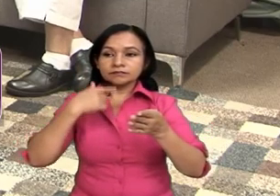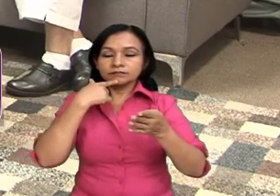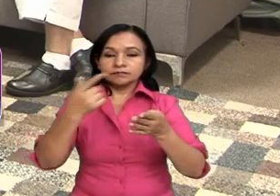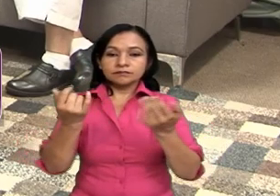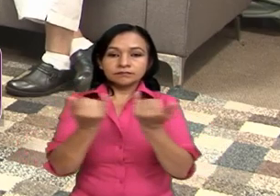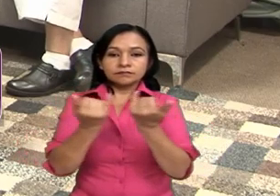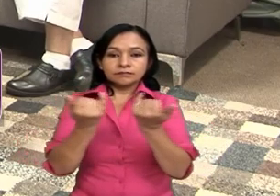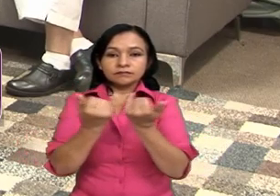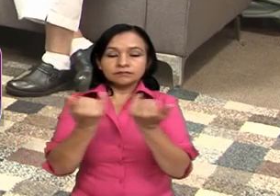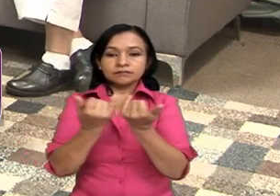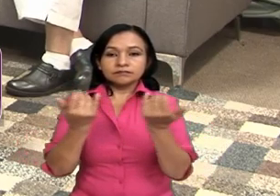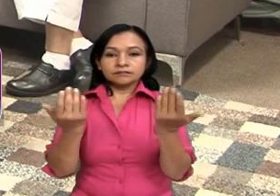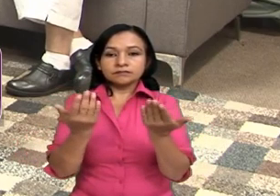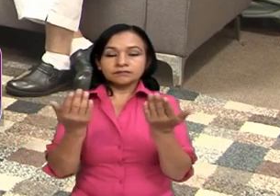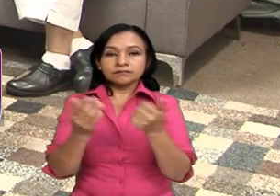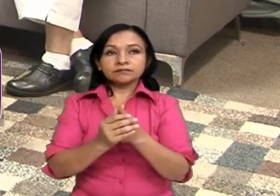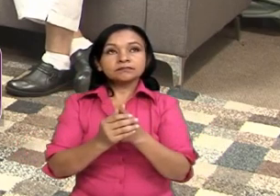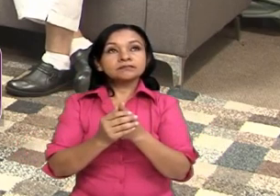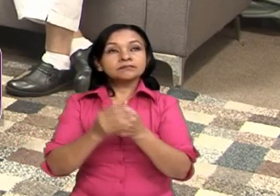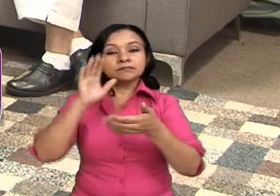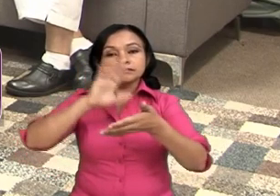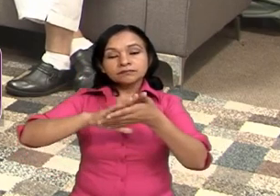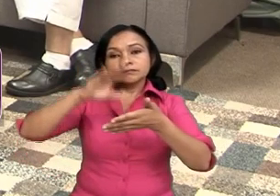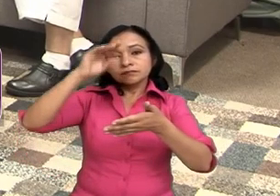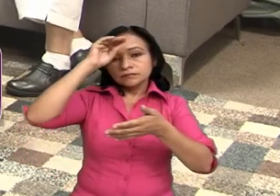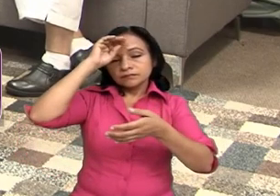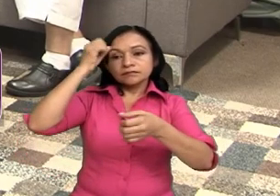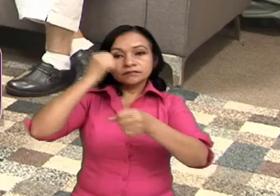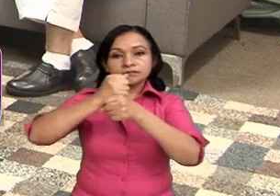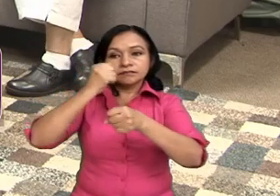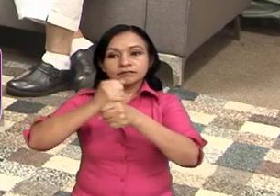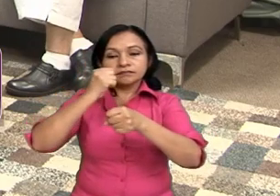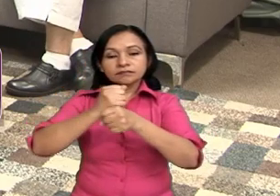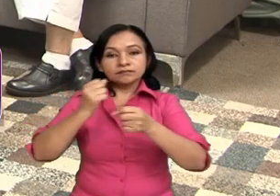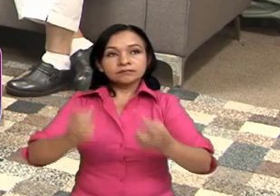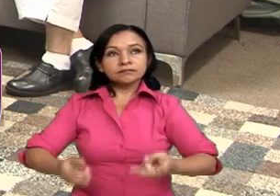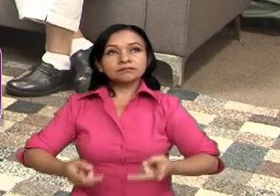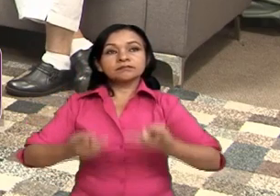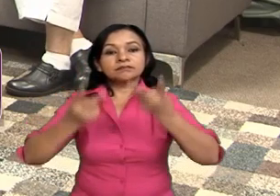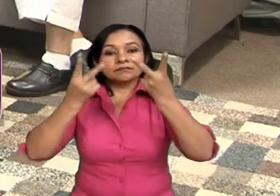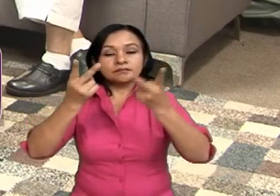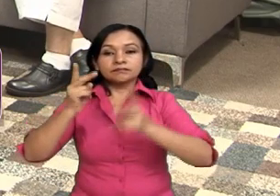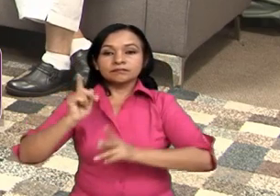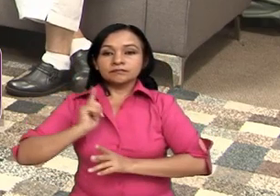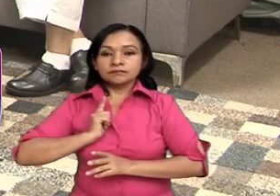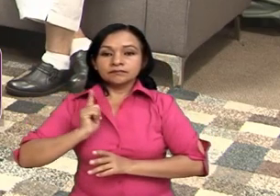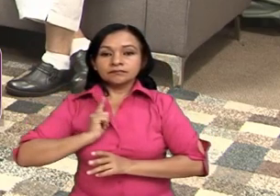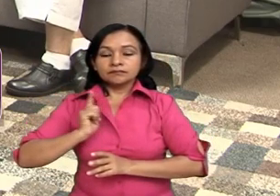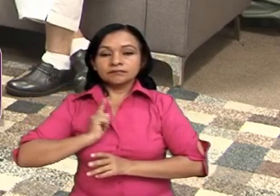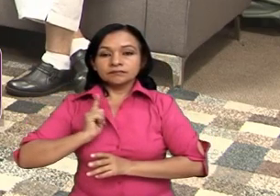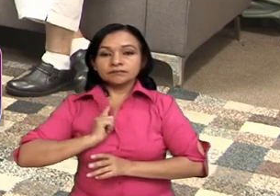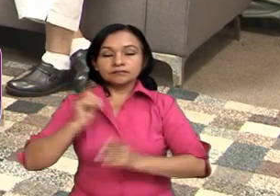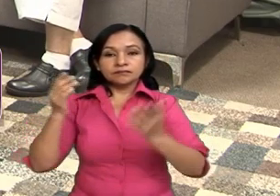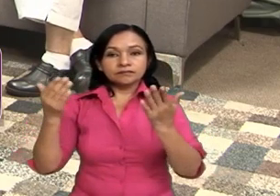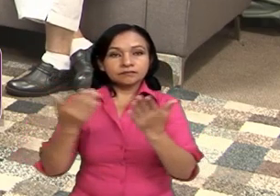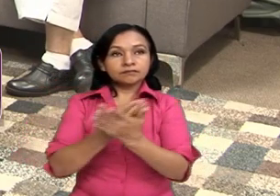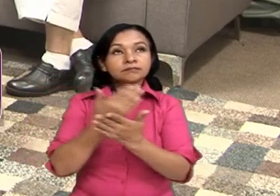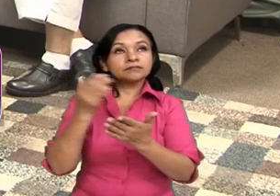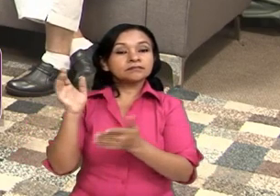formas creativas de emprender y trabajar y de ganarse la vida. Tenemos también la nueva